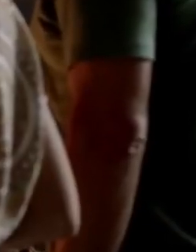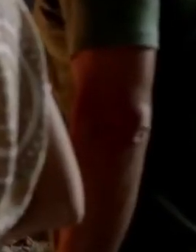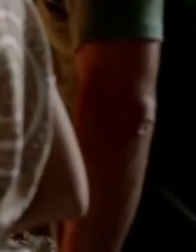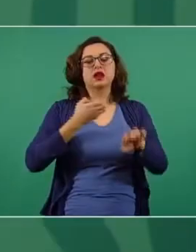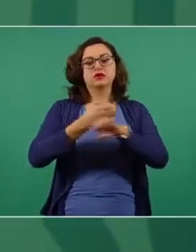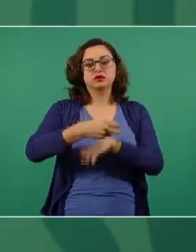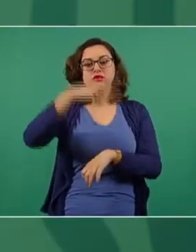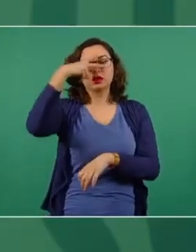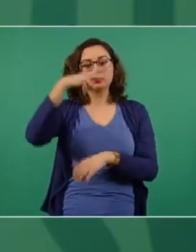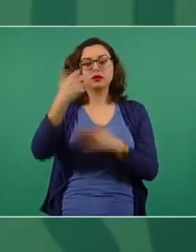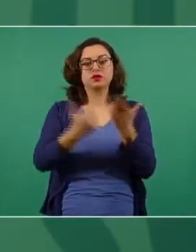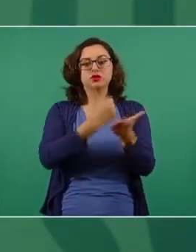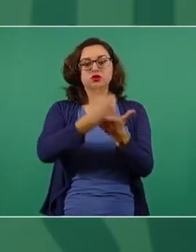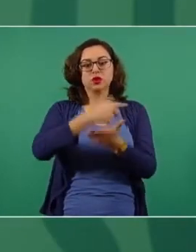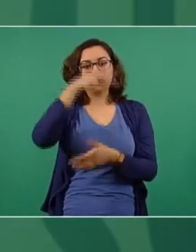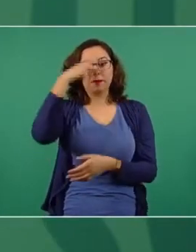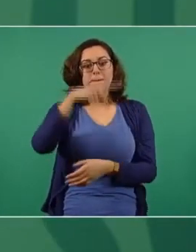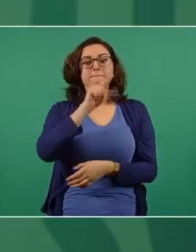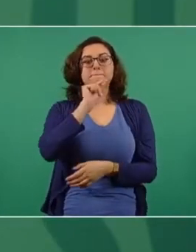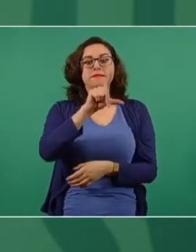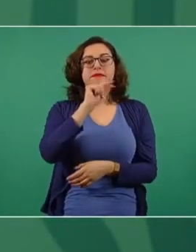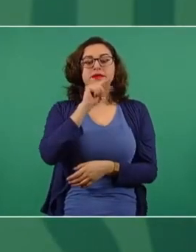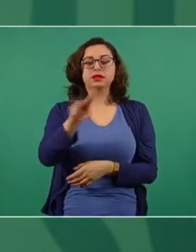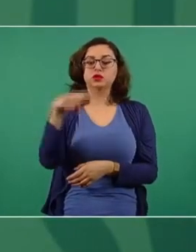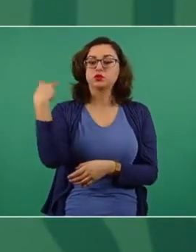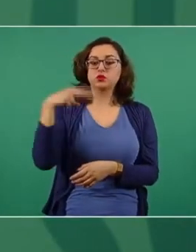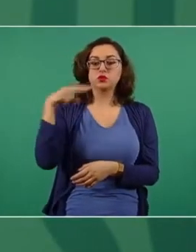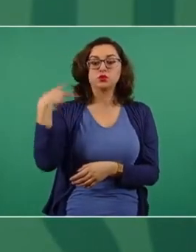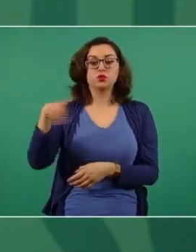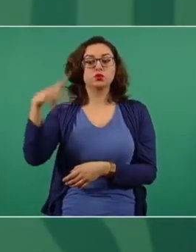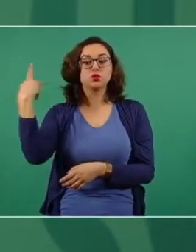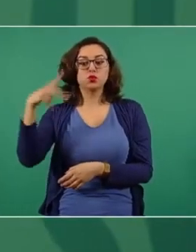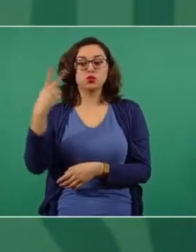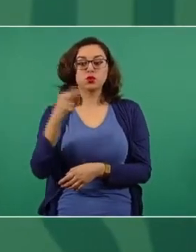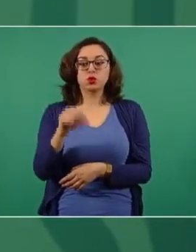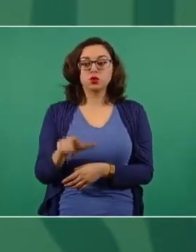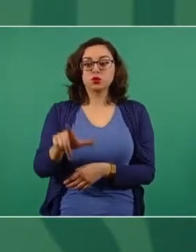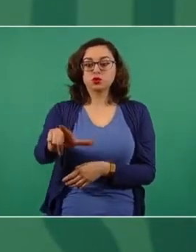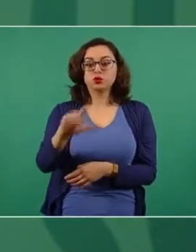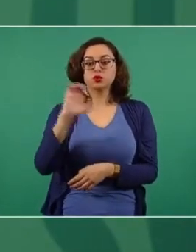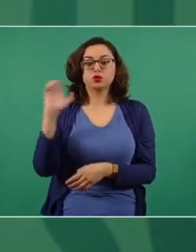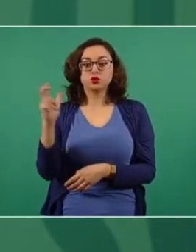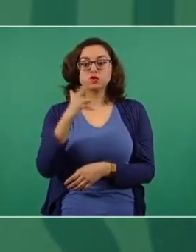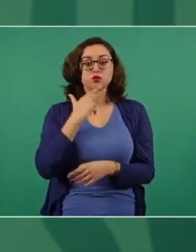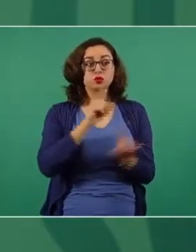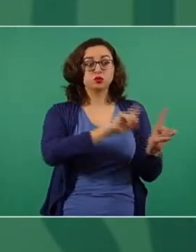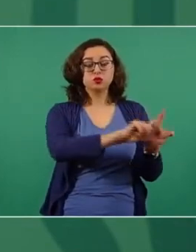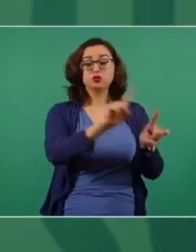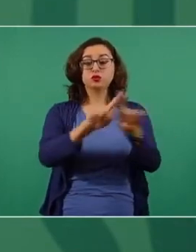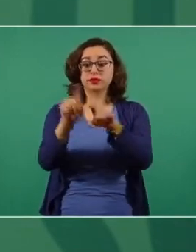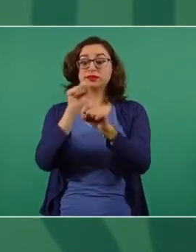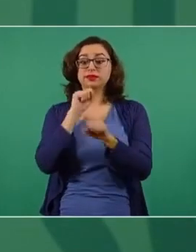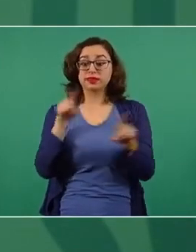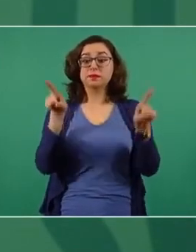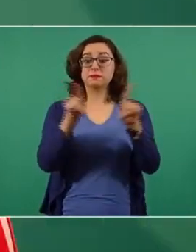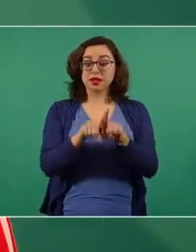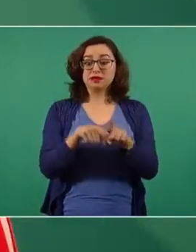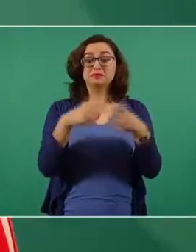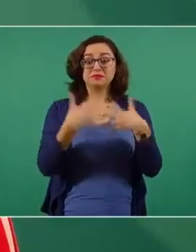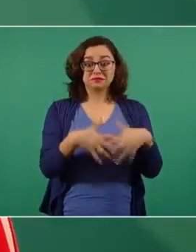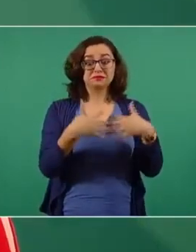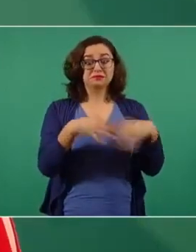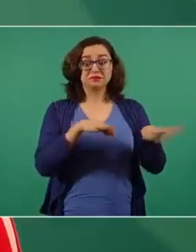México, Ciudad de México, Jalisco, Veracruz, Puebla, Nuevo León, Chihuahua, entre otros. Nuestra